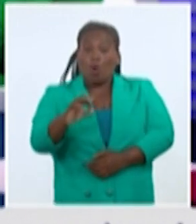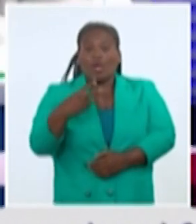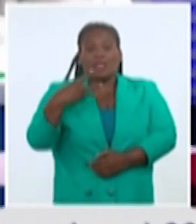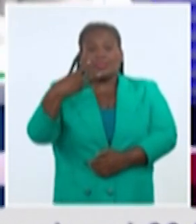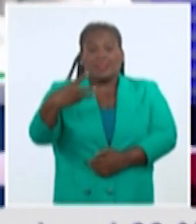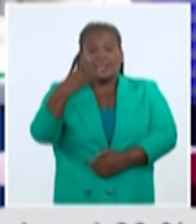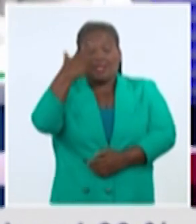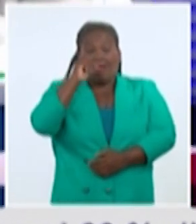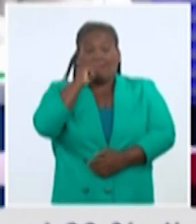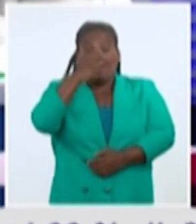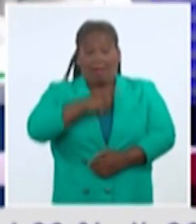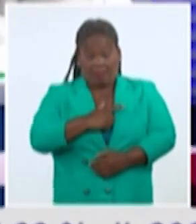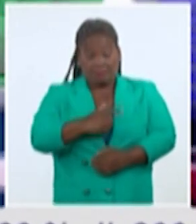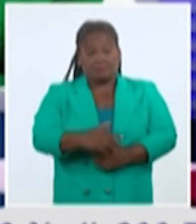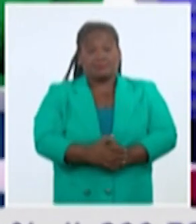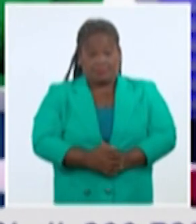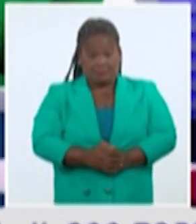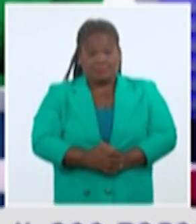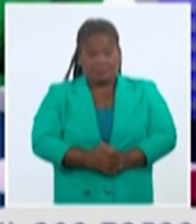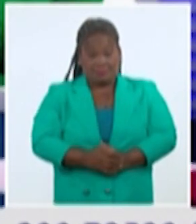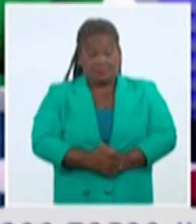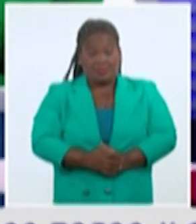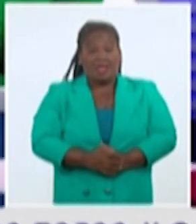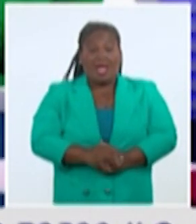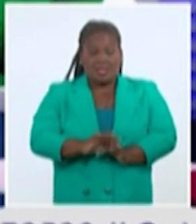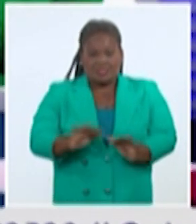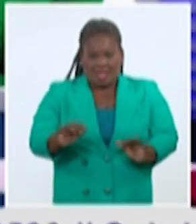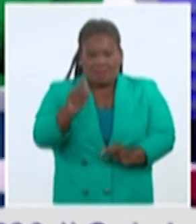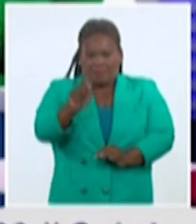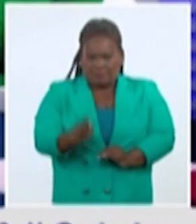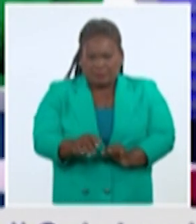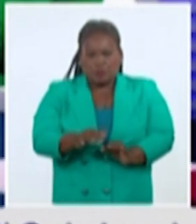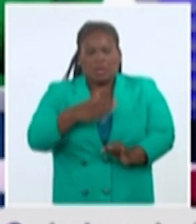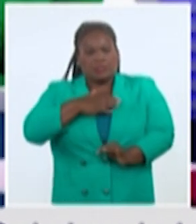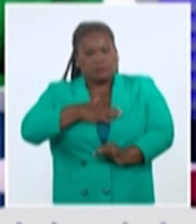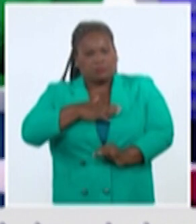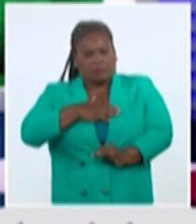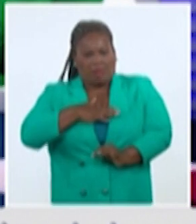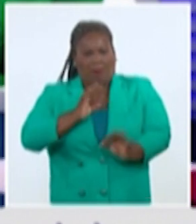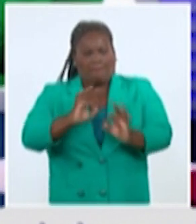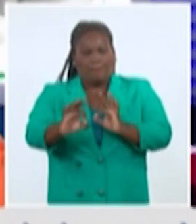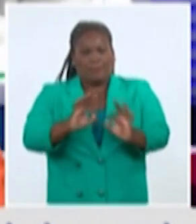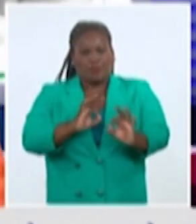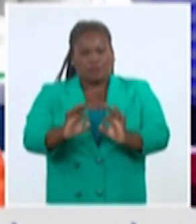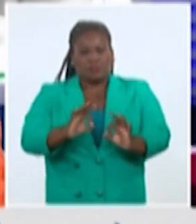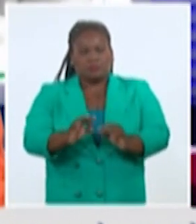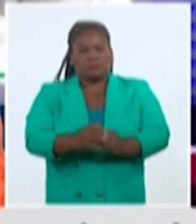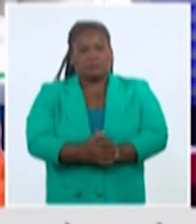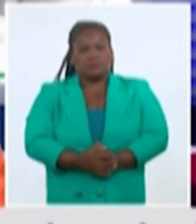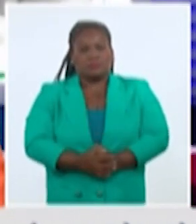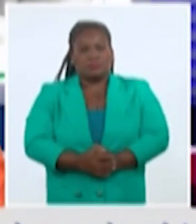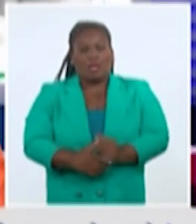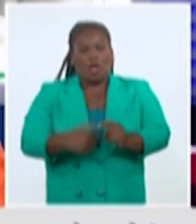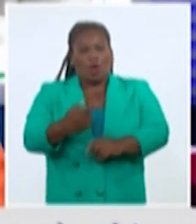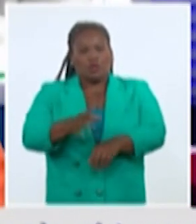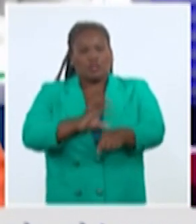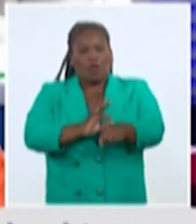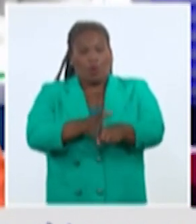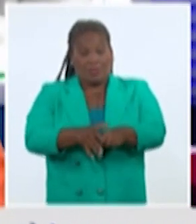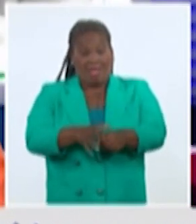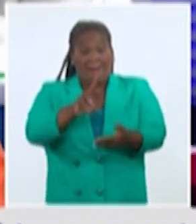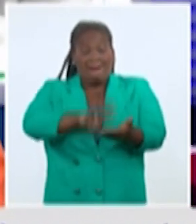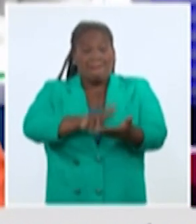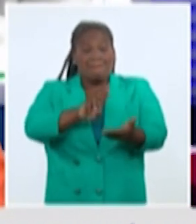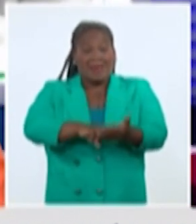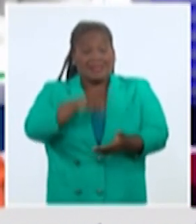Abdala. De esta manera, las personas podrán quedar medio protegidas contra la enfermedad. Martes de Elena, martes